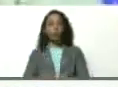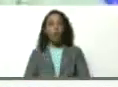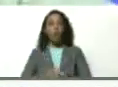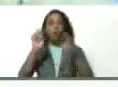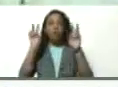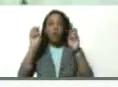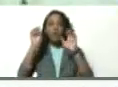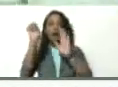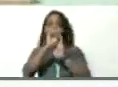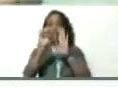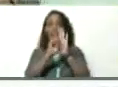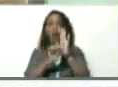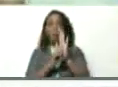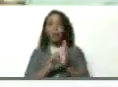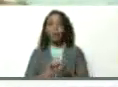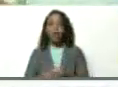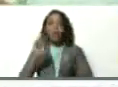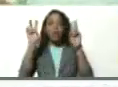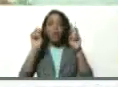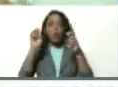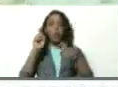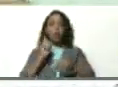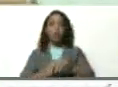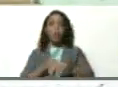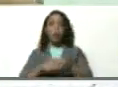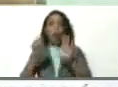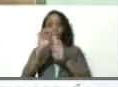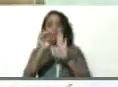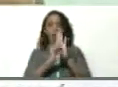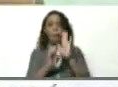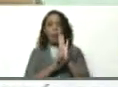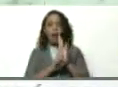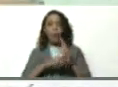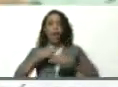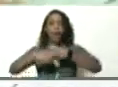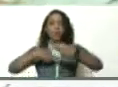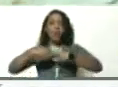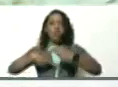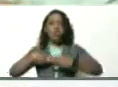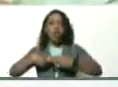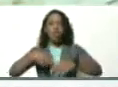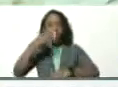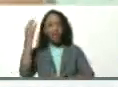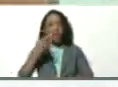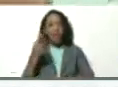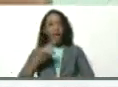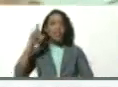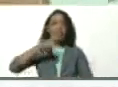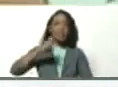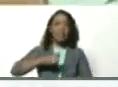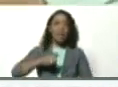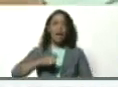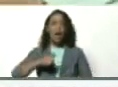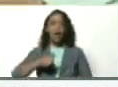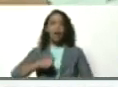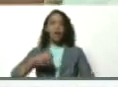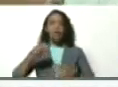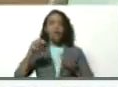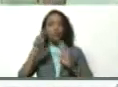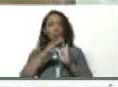nueva etapa una nueva etapa una revolución verdadera necesita una dialéctica